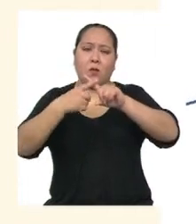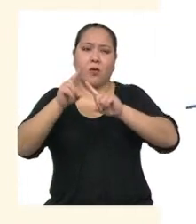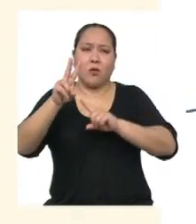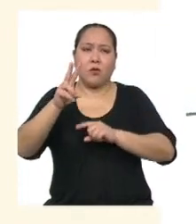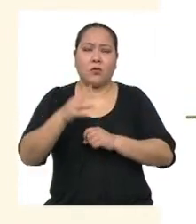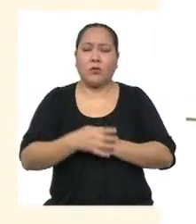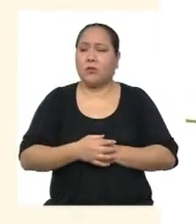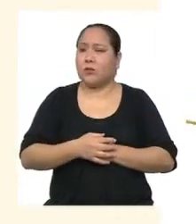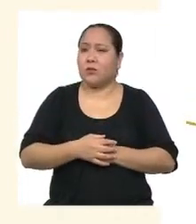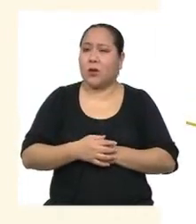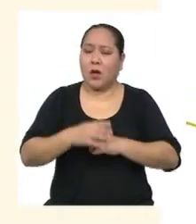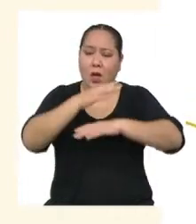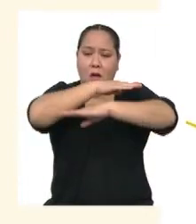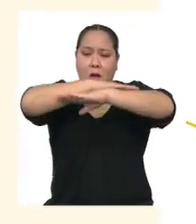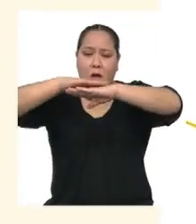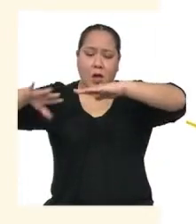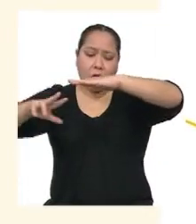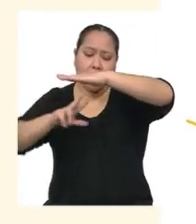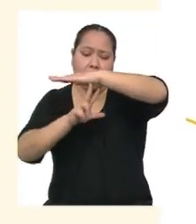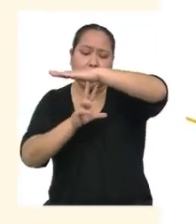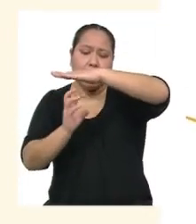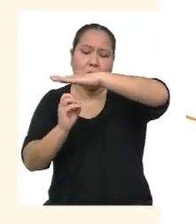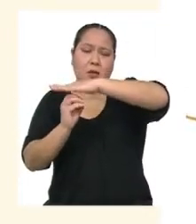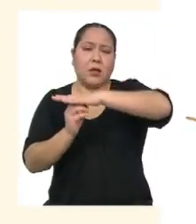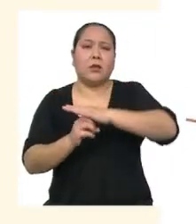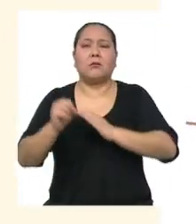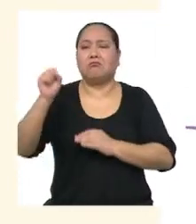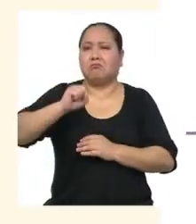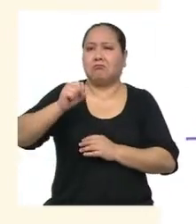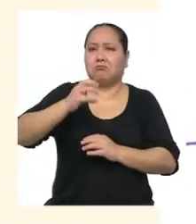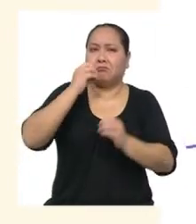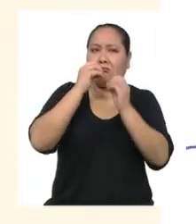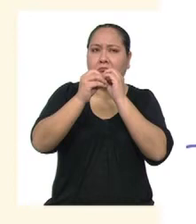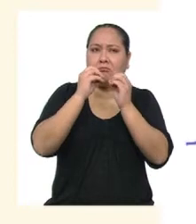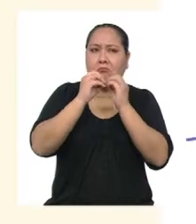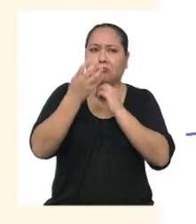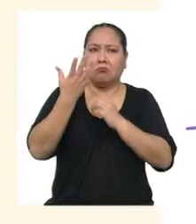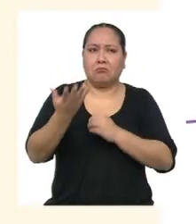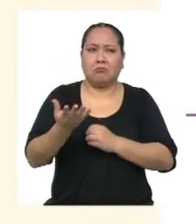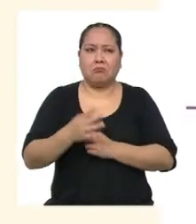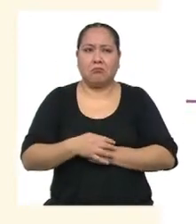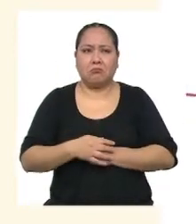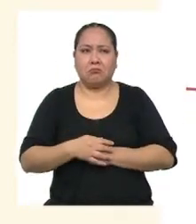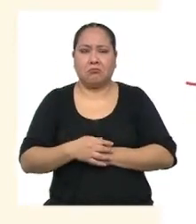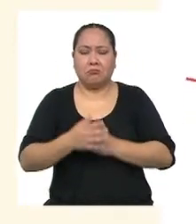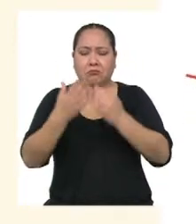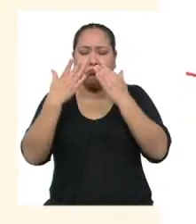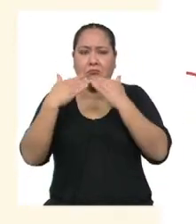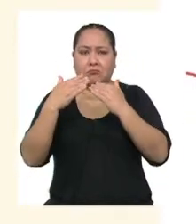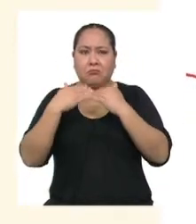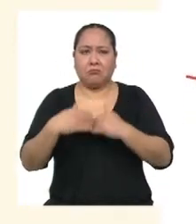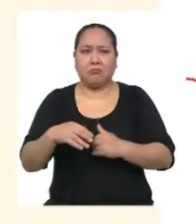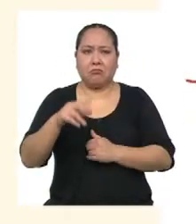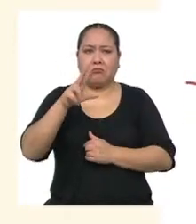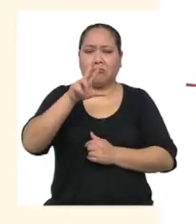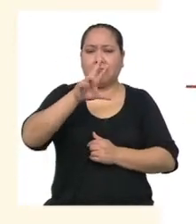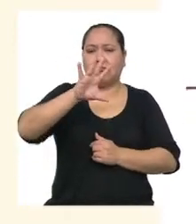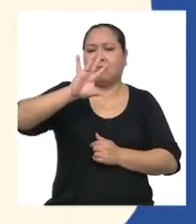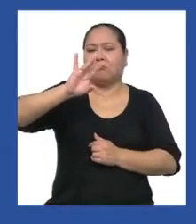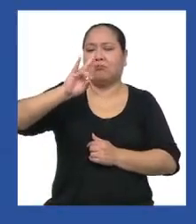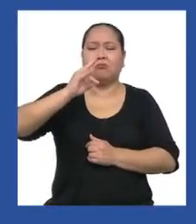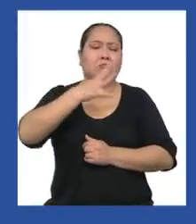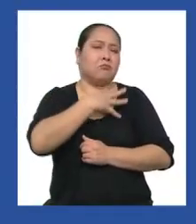59,5 por 2 entre 30. Y si lo resolvemos, nos da como resultado 37